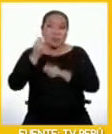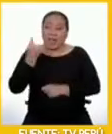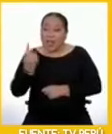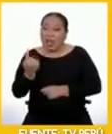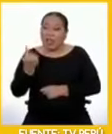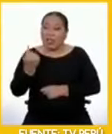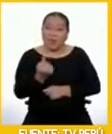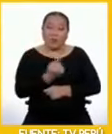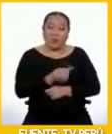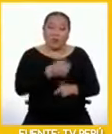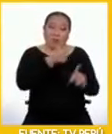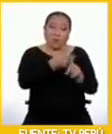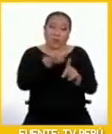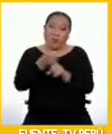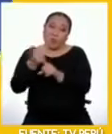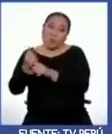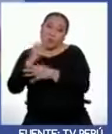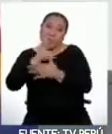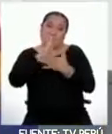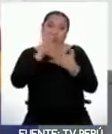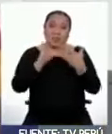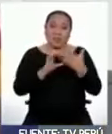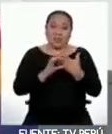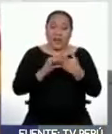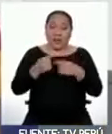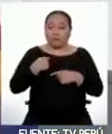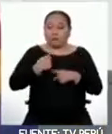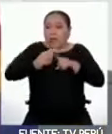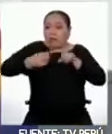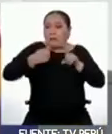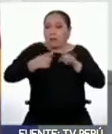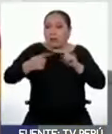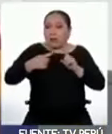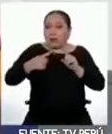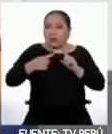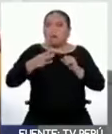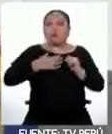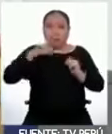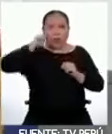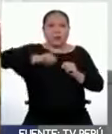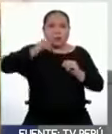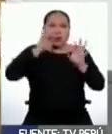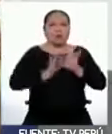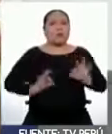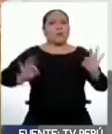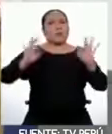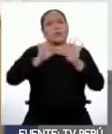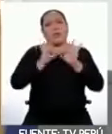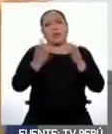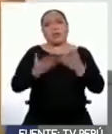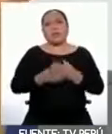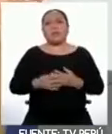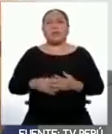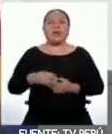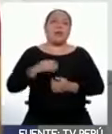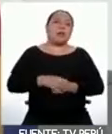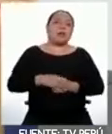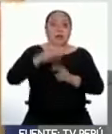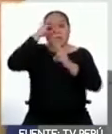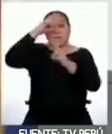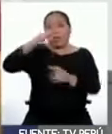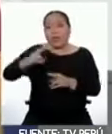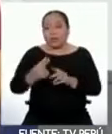sus particularidades. Y todas nuestras diferencias son importantes para aprender sobre asertividad,